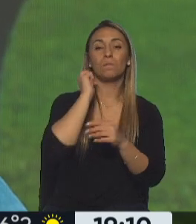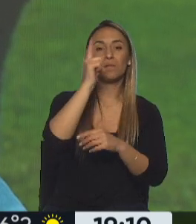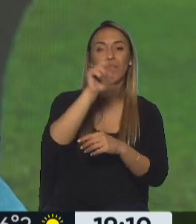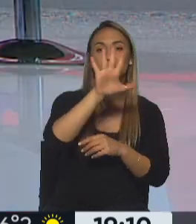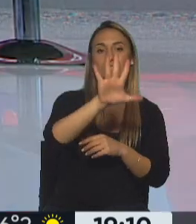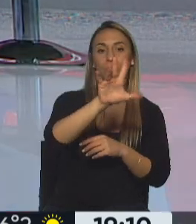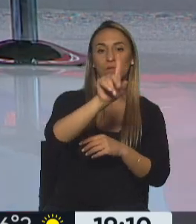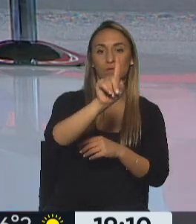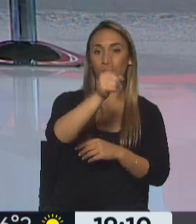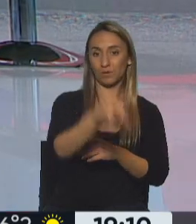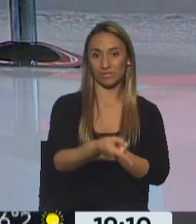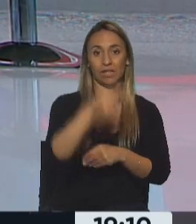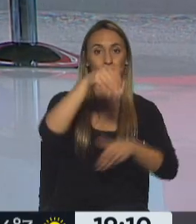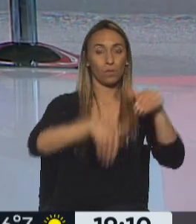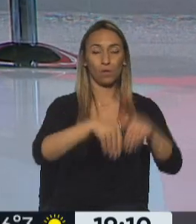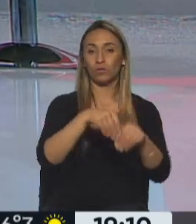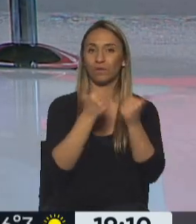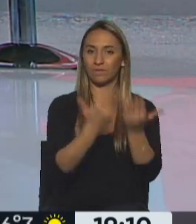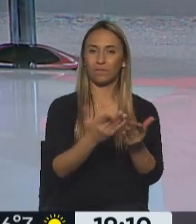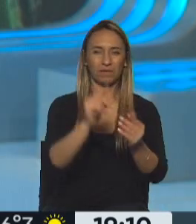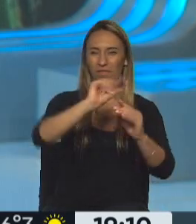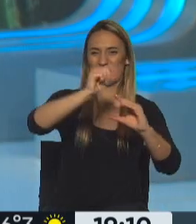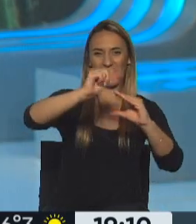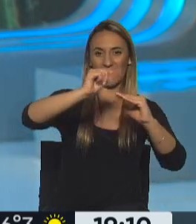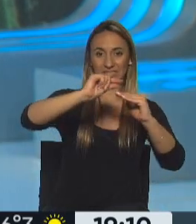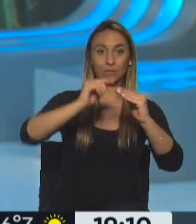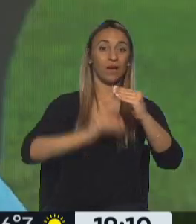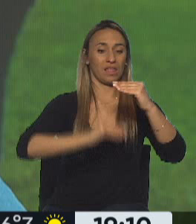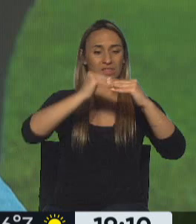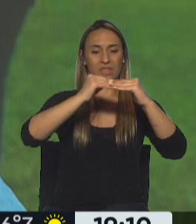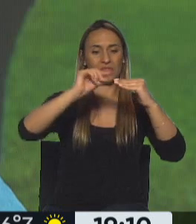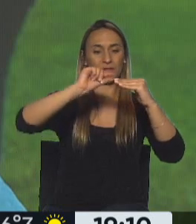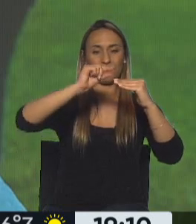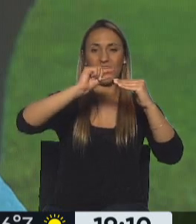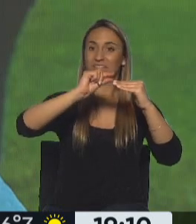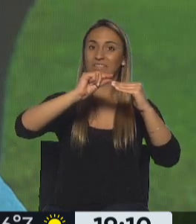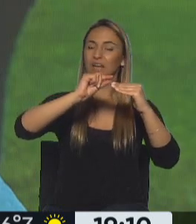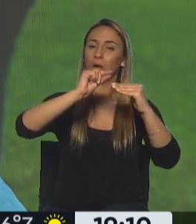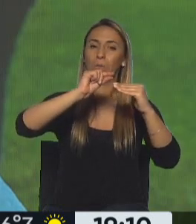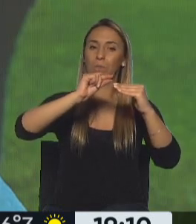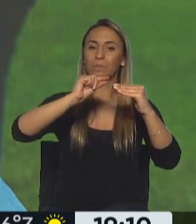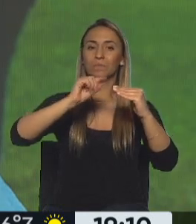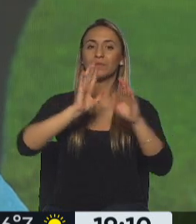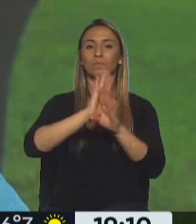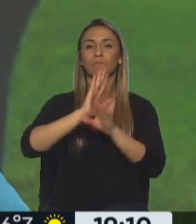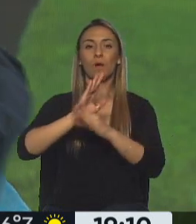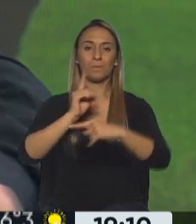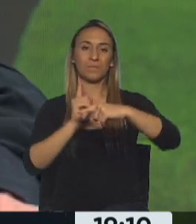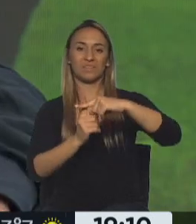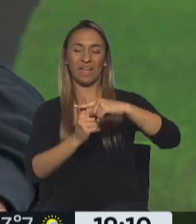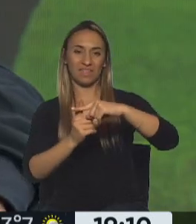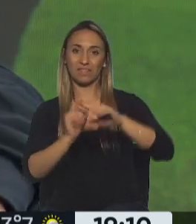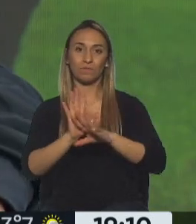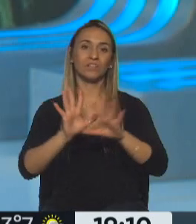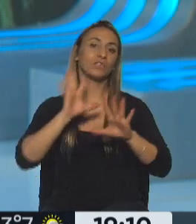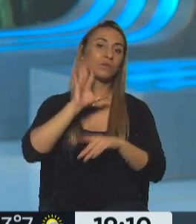que la diferencia no tiene que ver tanto en la distancia entre candidatos, sino en la distancia que tienen hasta la mitad más 1 necesaria para ganar la elección. El